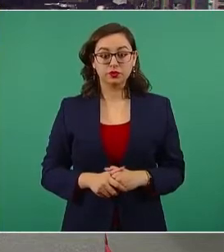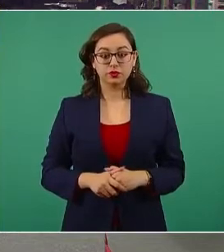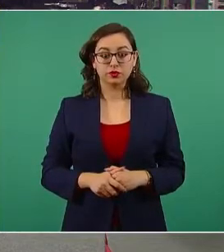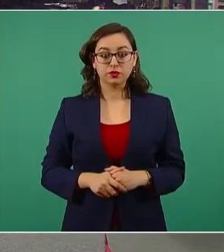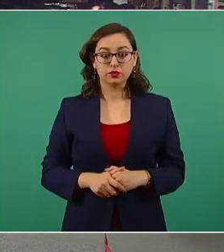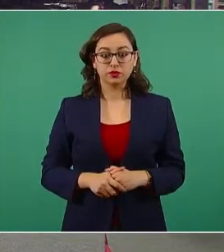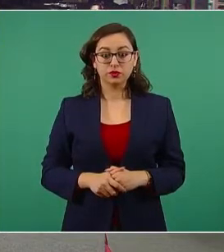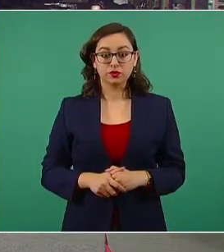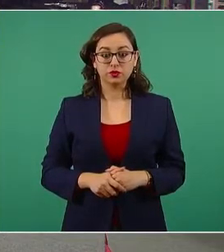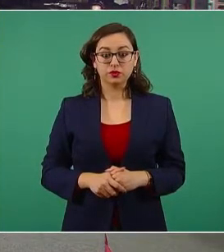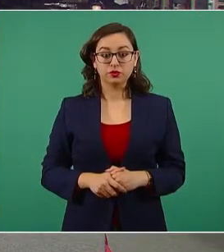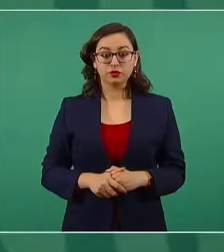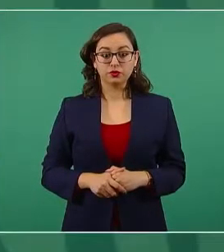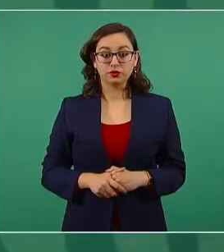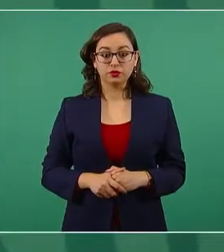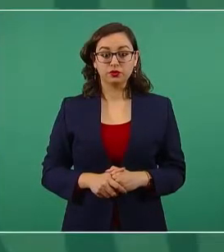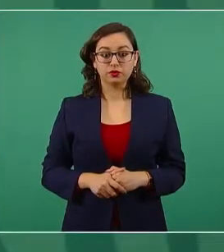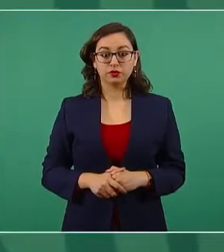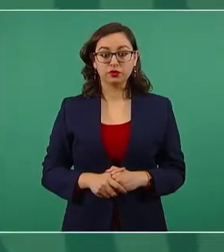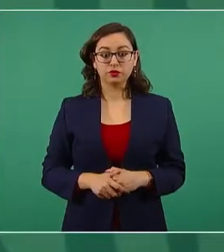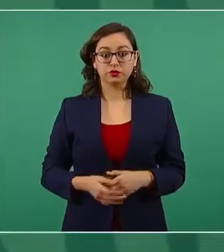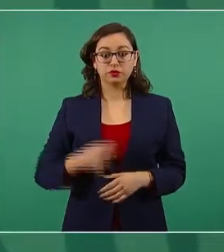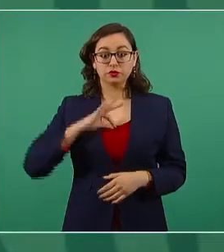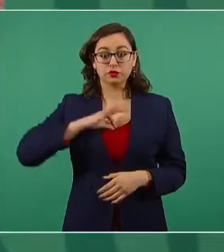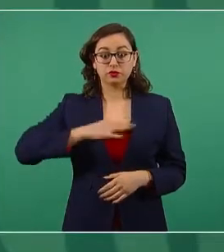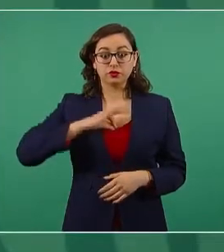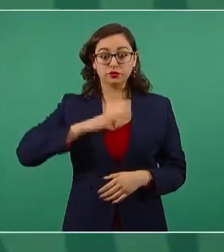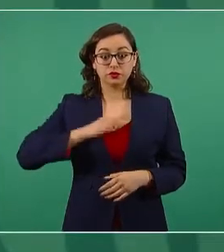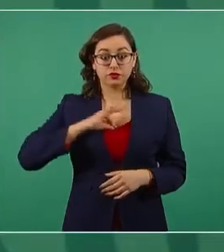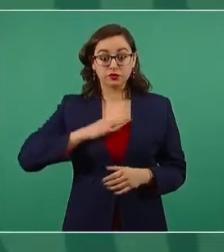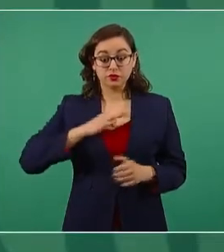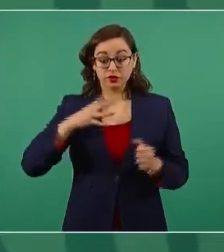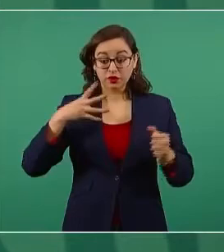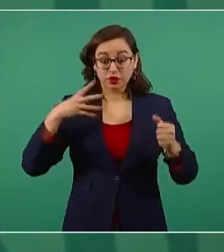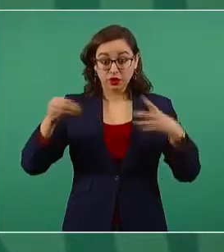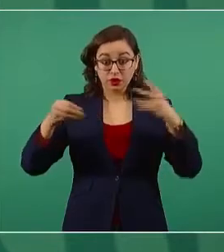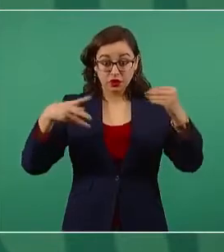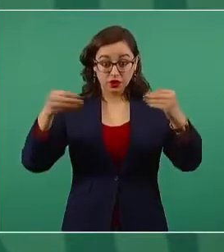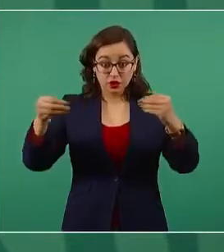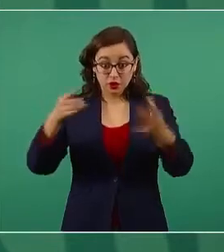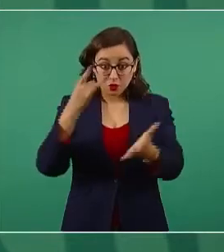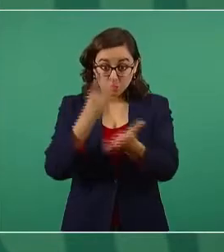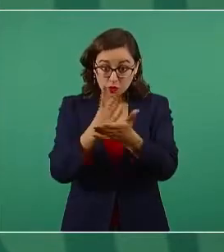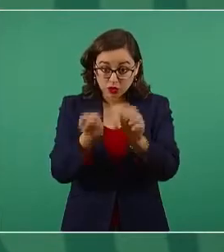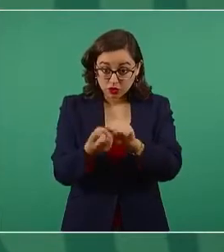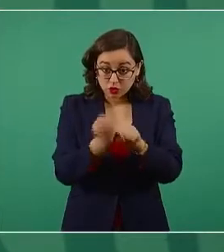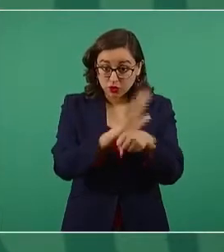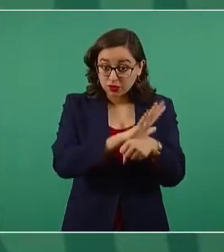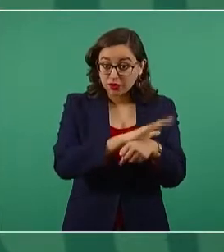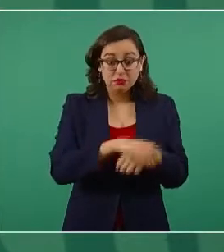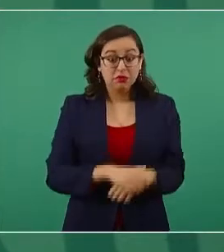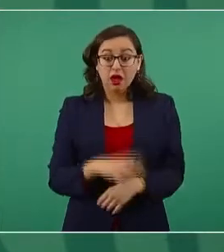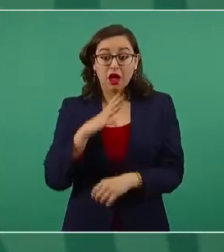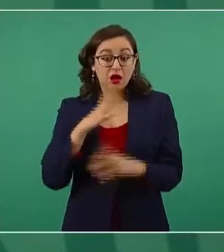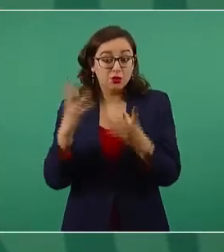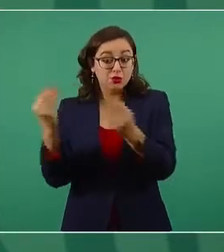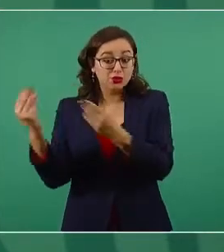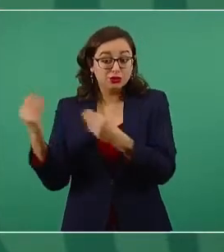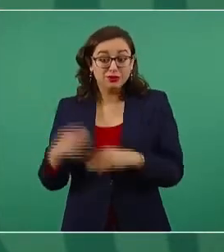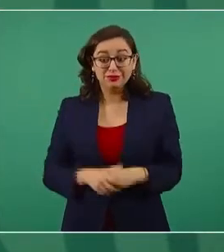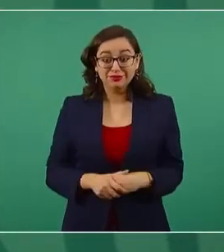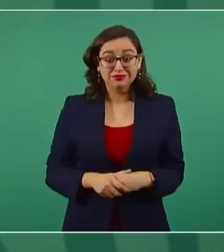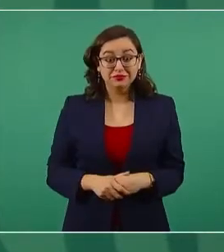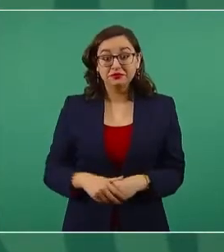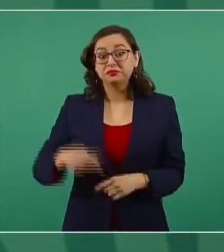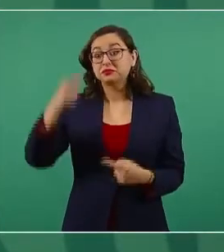enfermedades epidémicas de origen infeccioso son muchas, no solamente COVID-19. El fenómeno de gripe aviar son